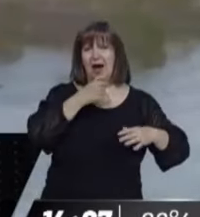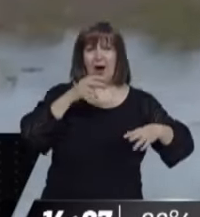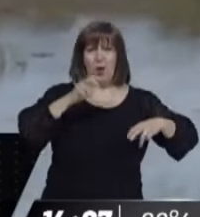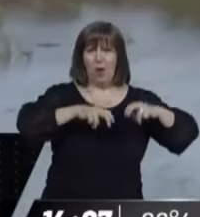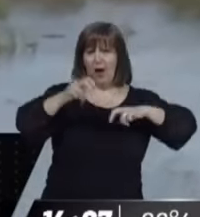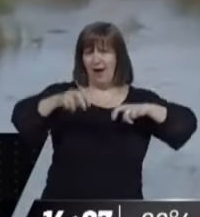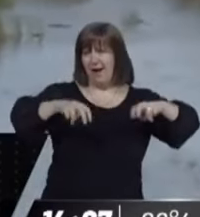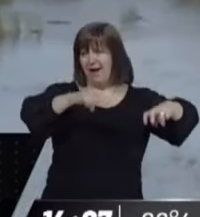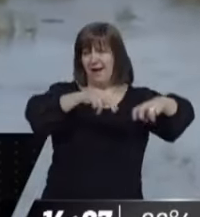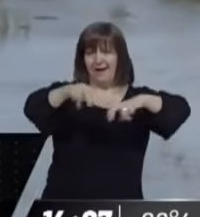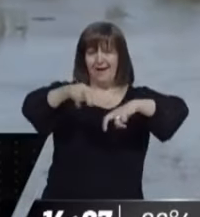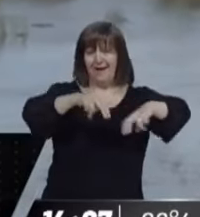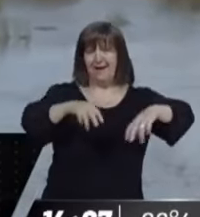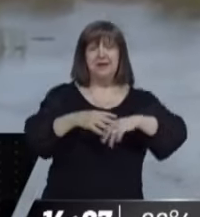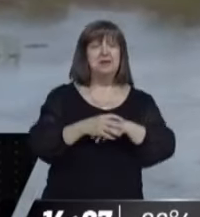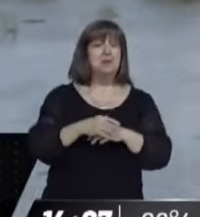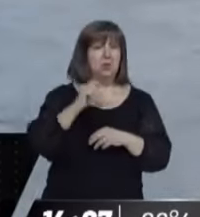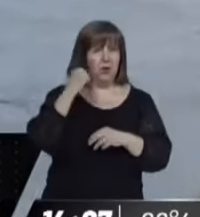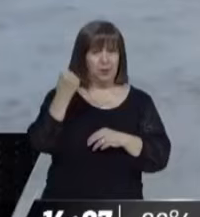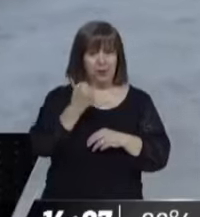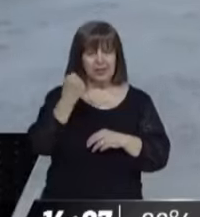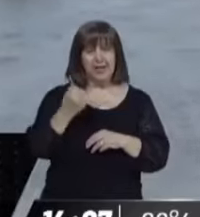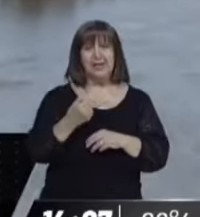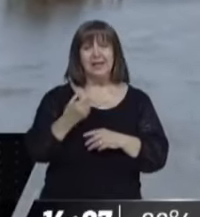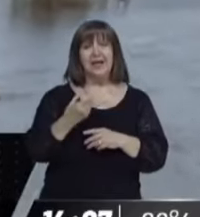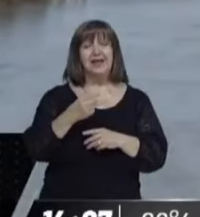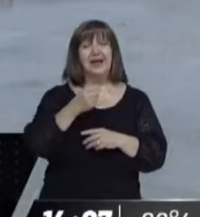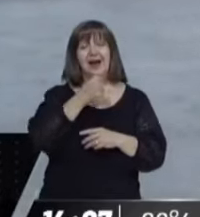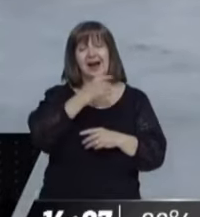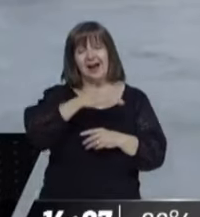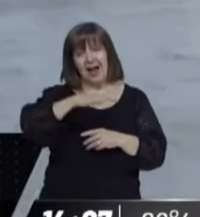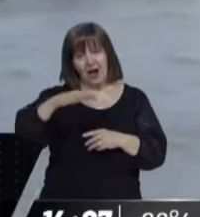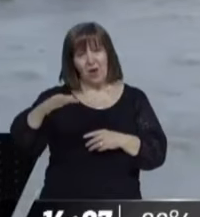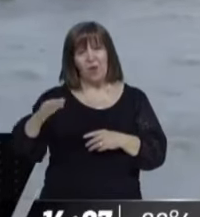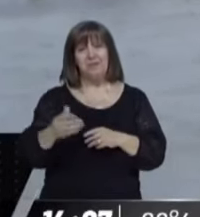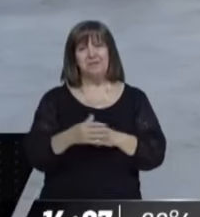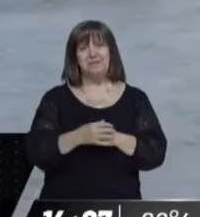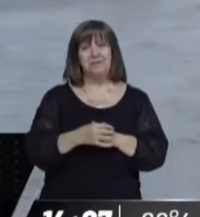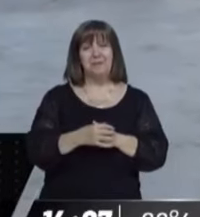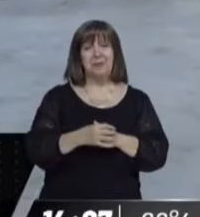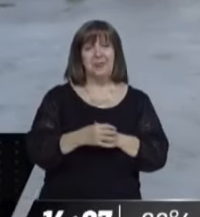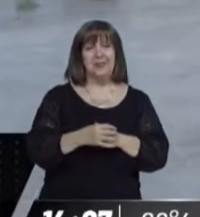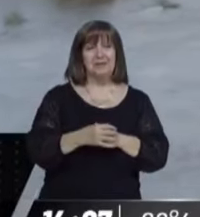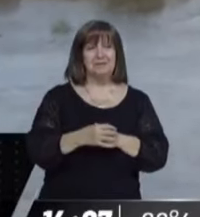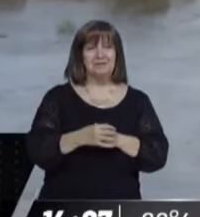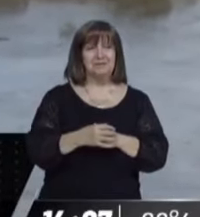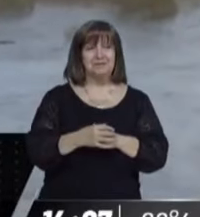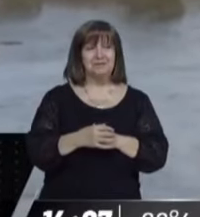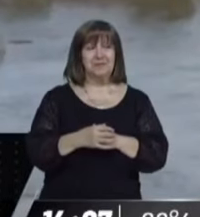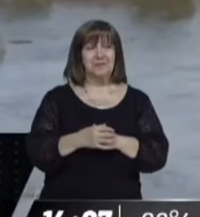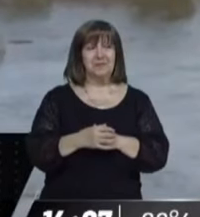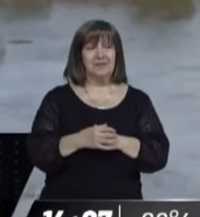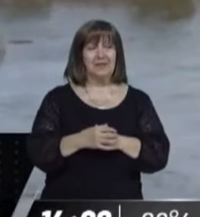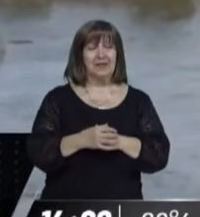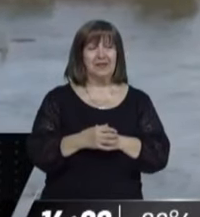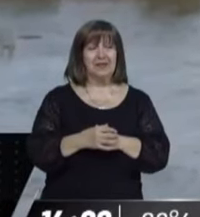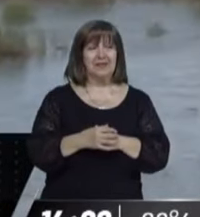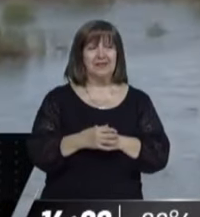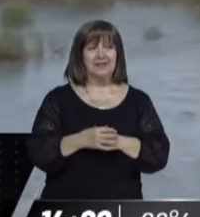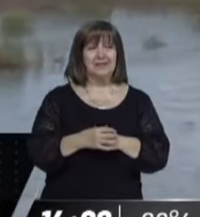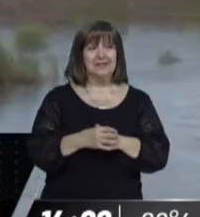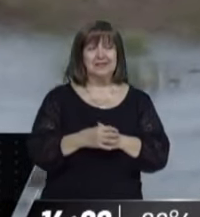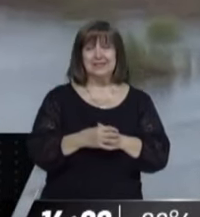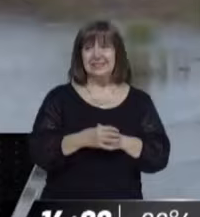buena novedad que el río otra vez nos traiga el bendito líquido. Una bendición.